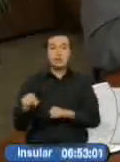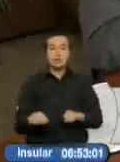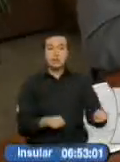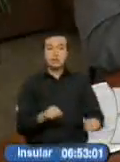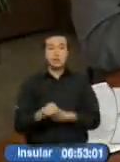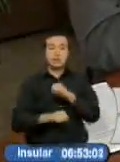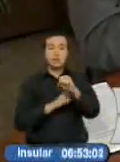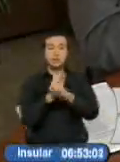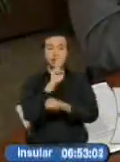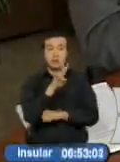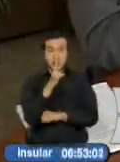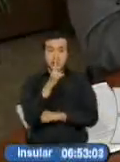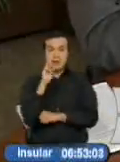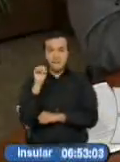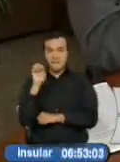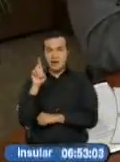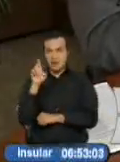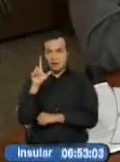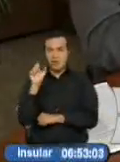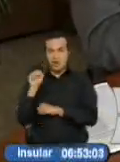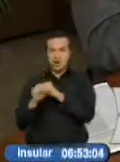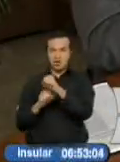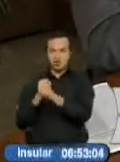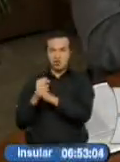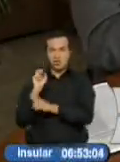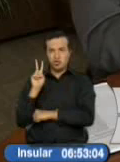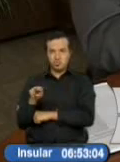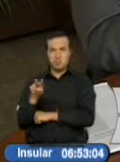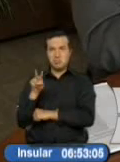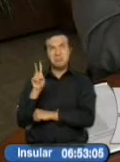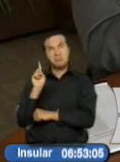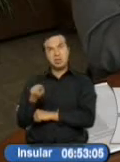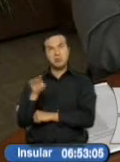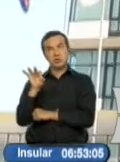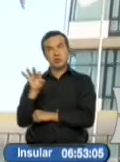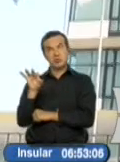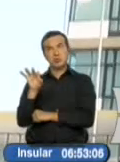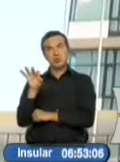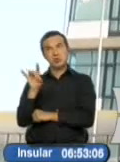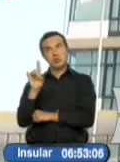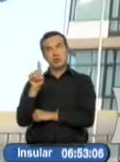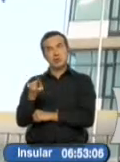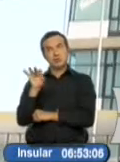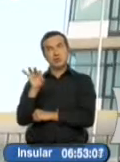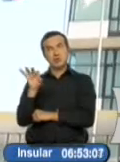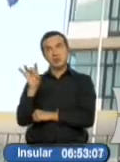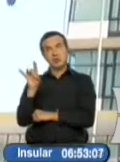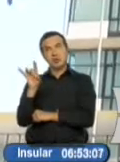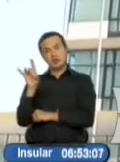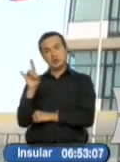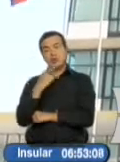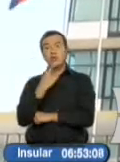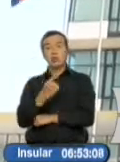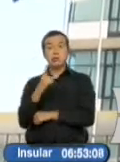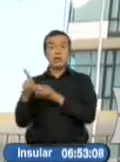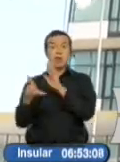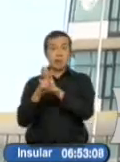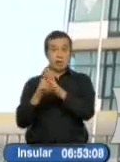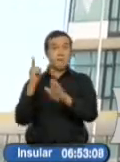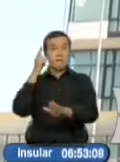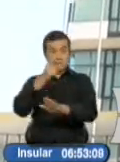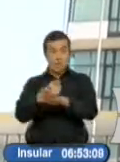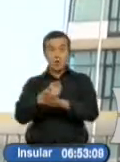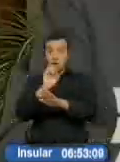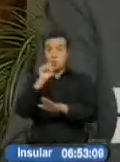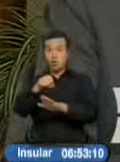2017. Marcelo Merlo, quien estuvo al frente de la Contraloría entre 1985 y 1988, asegura que la entidad, por ley, está facultada para ejercer este